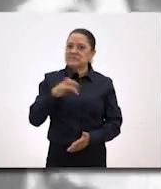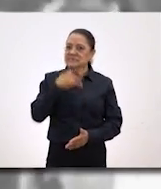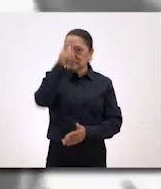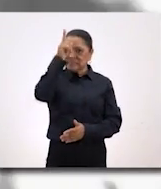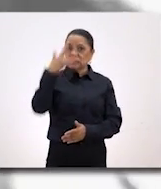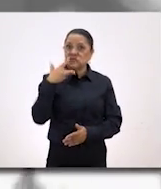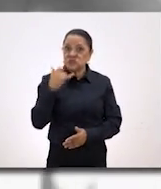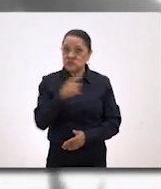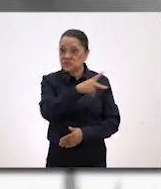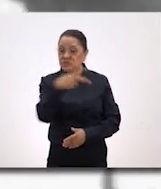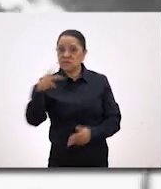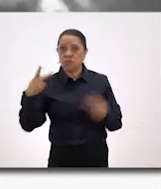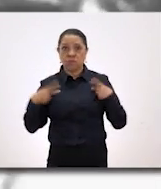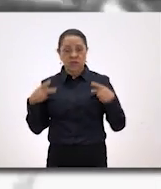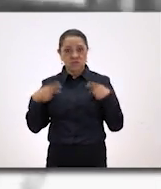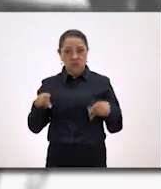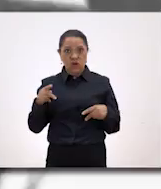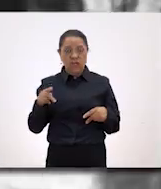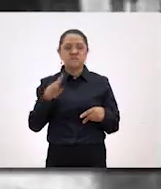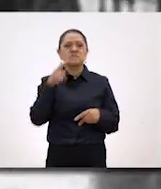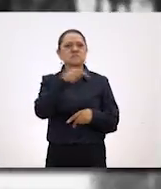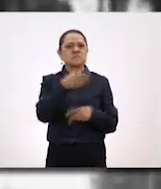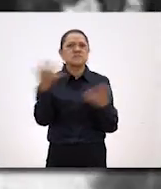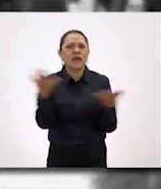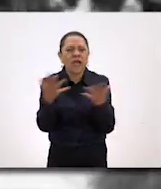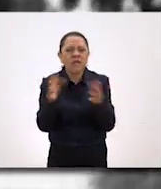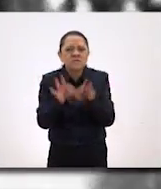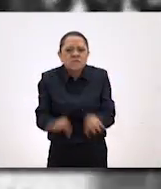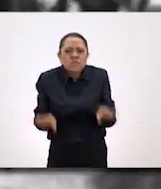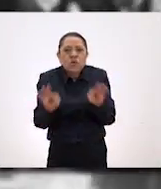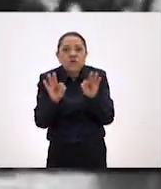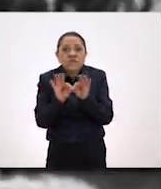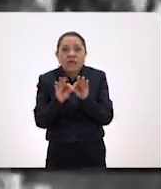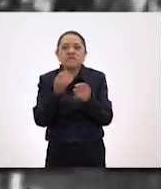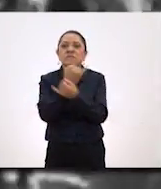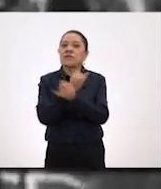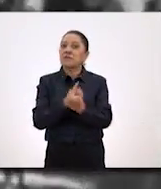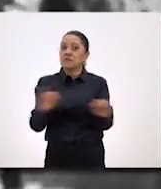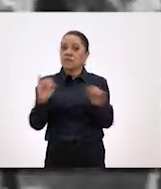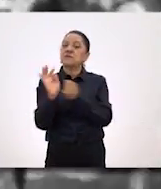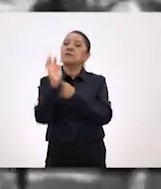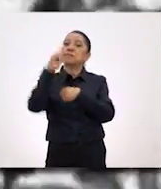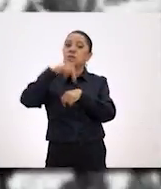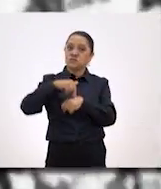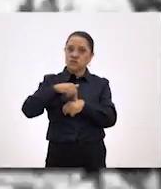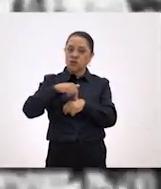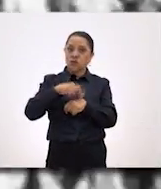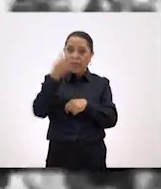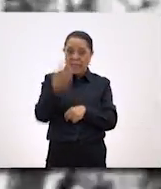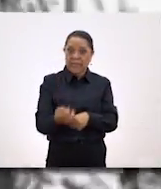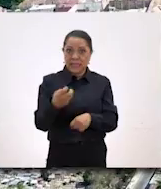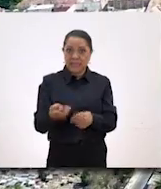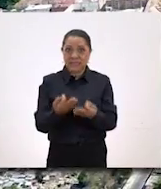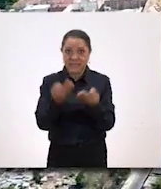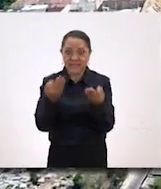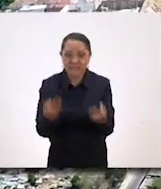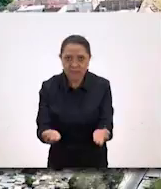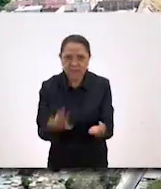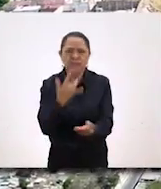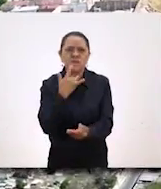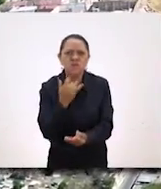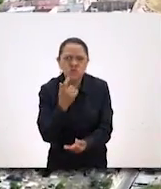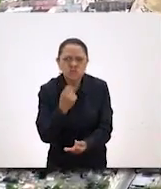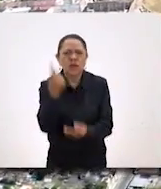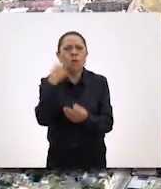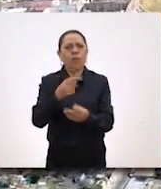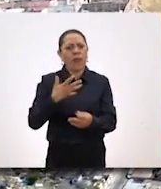de lucha de su gente, protagonizando acontecimientos fundamentales para la independencia y la revolución. En estas